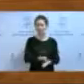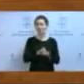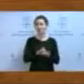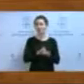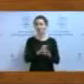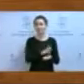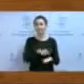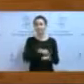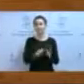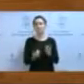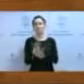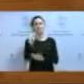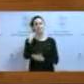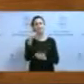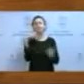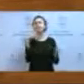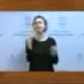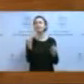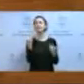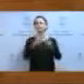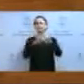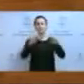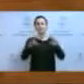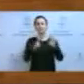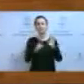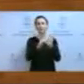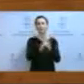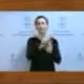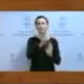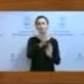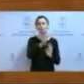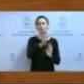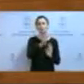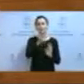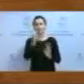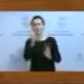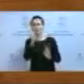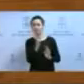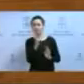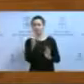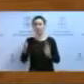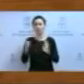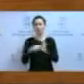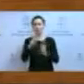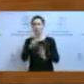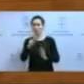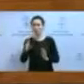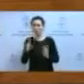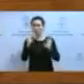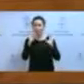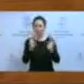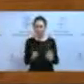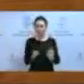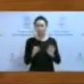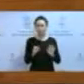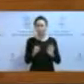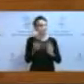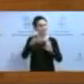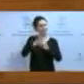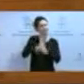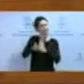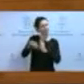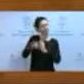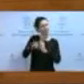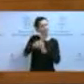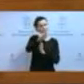de día son esas instituciones que están reguladas en el Decreto 43/2011 y que de su definición se desprende que permiten a la